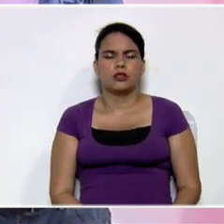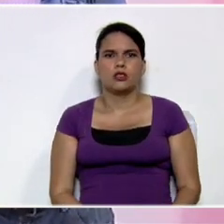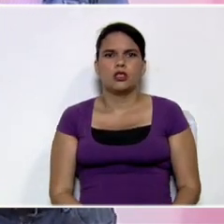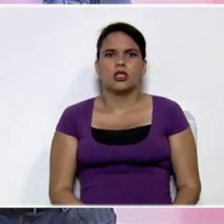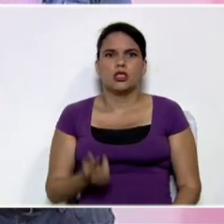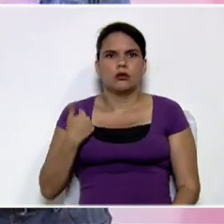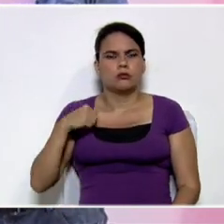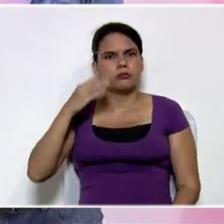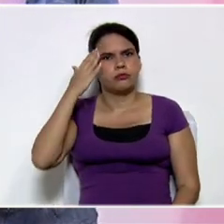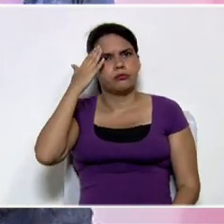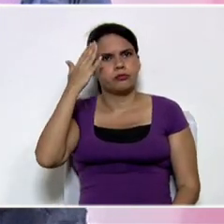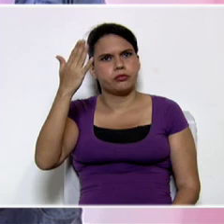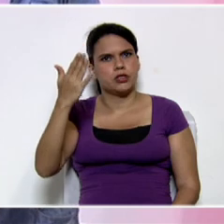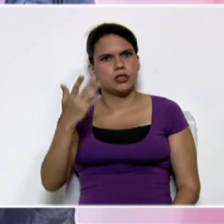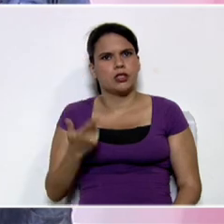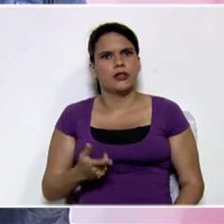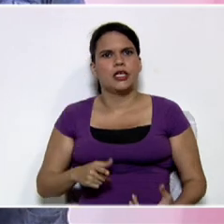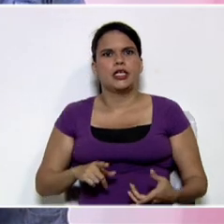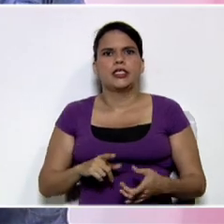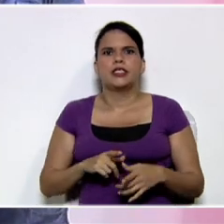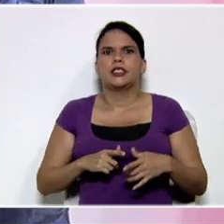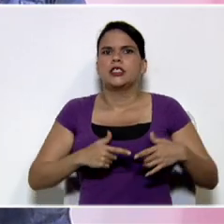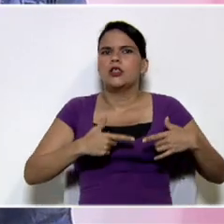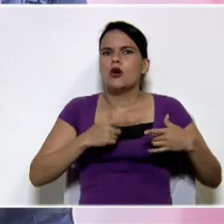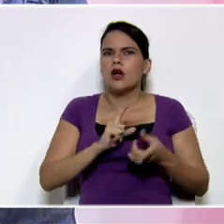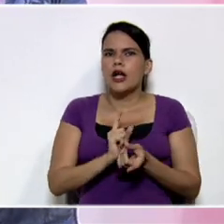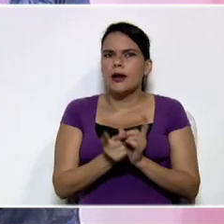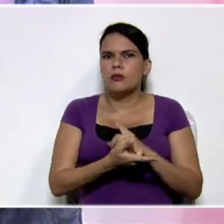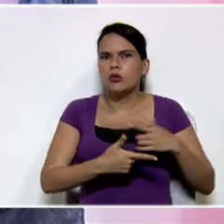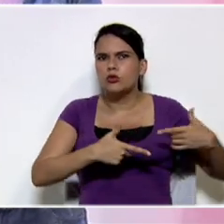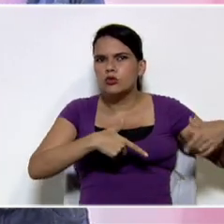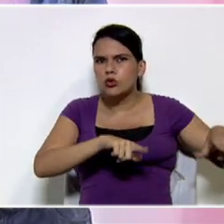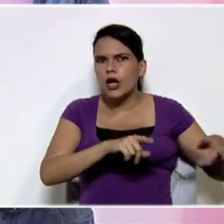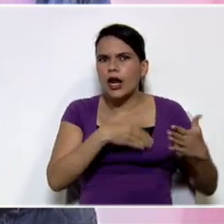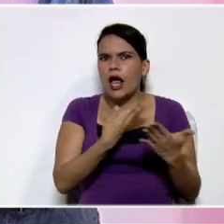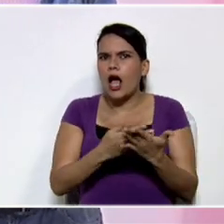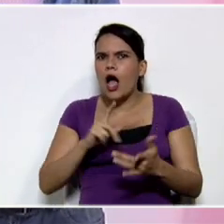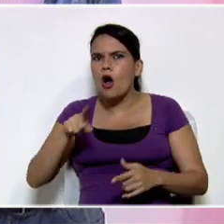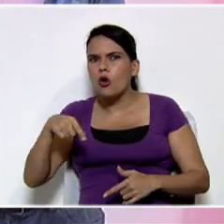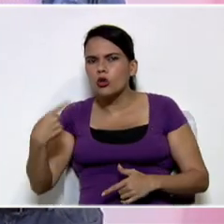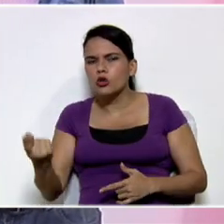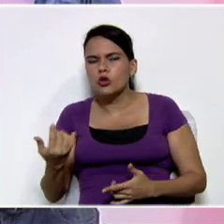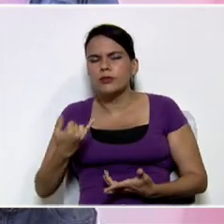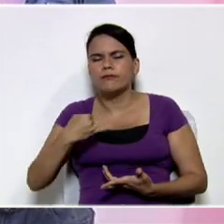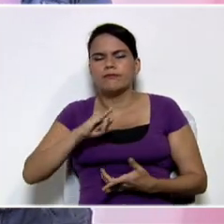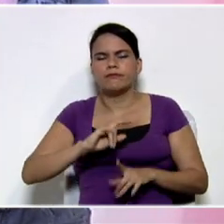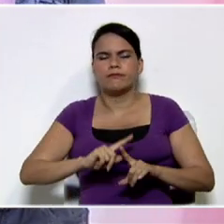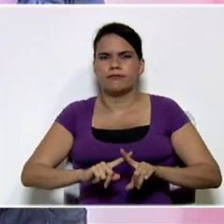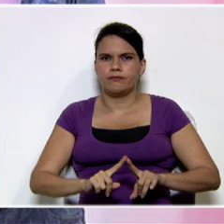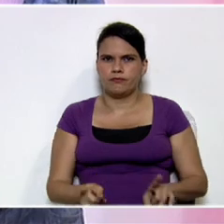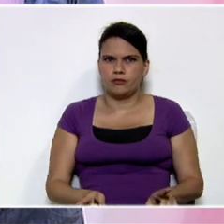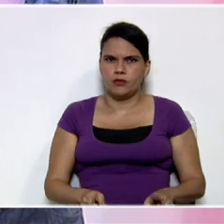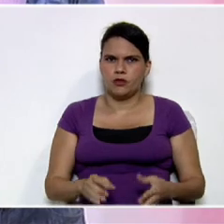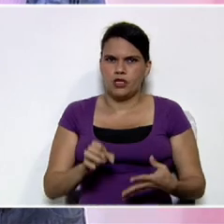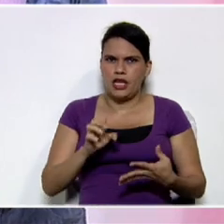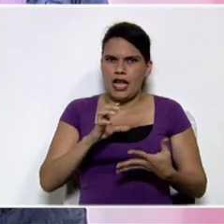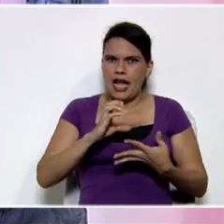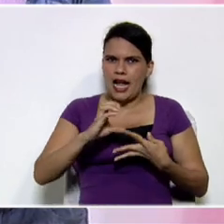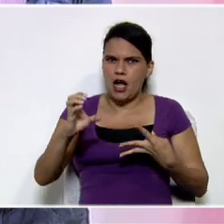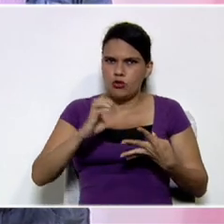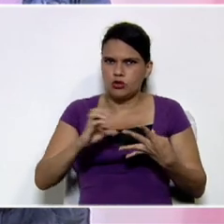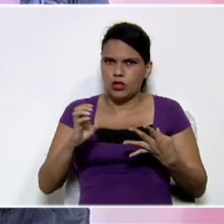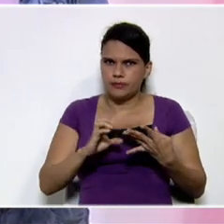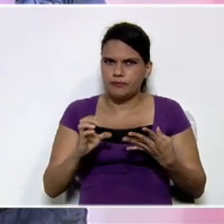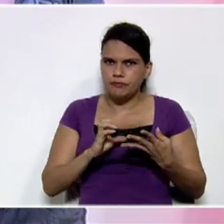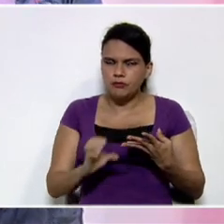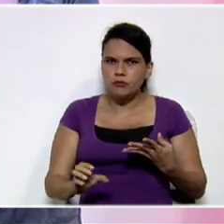en cuenta que las migraciones tienen diferentes causas y también traen como consecuencia